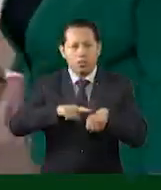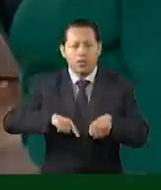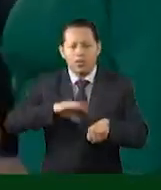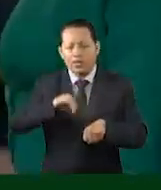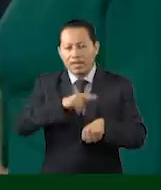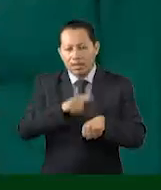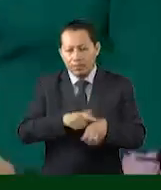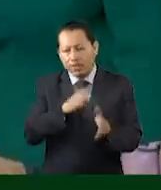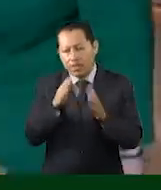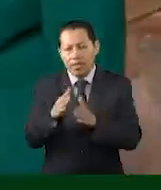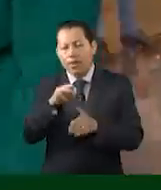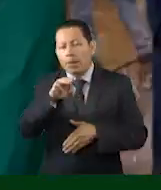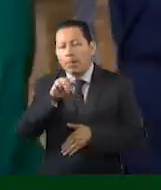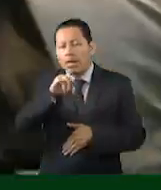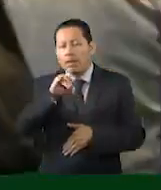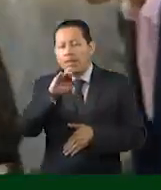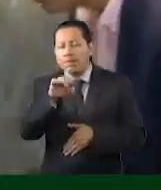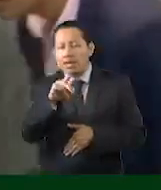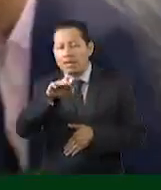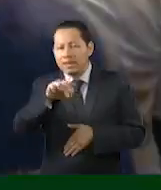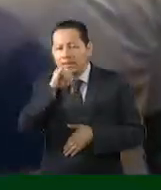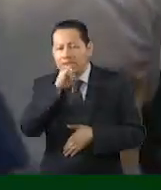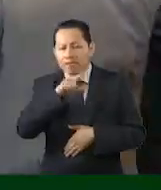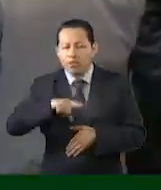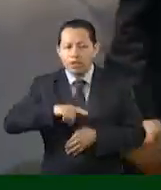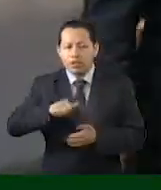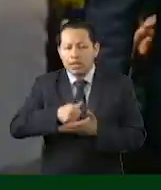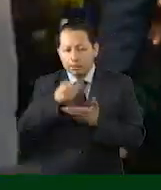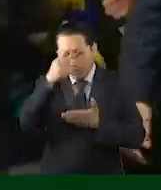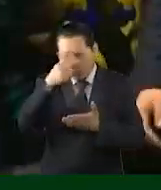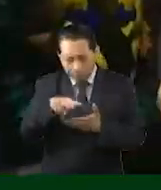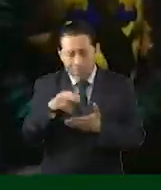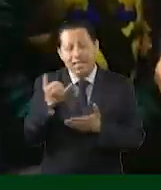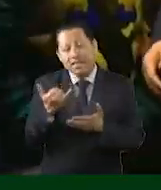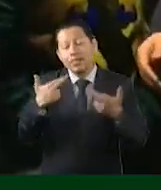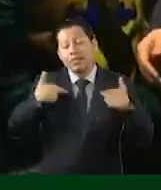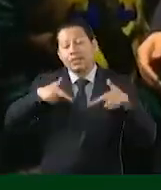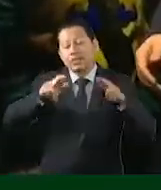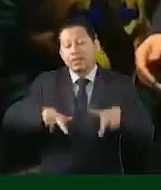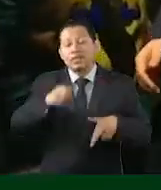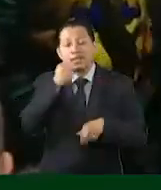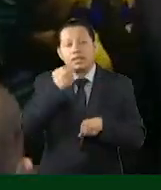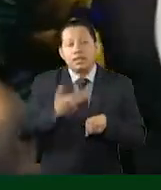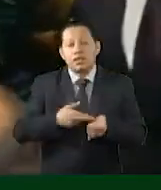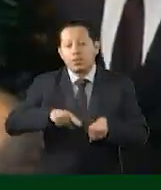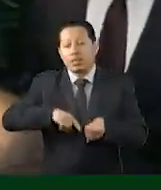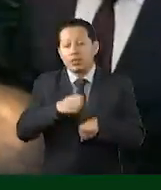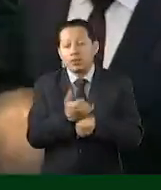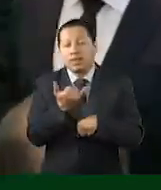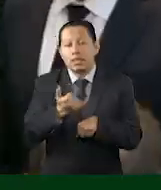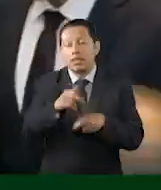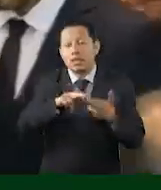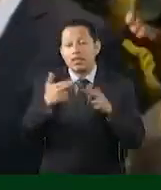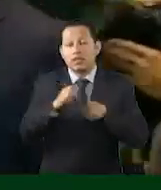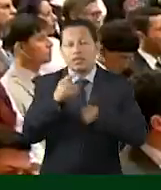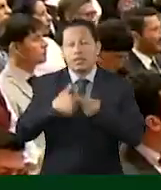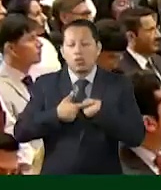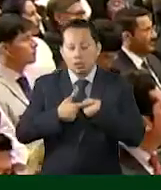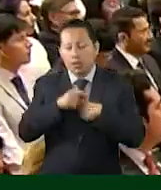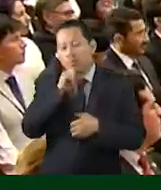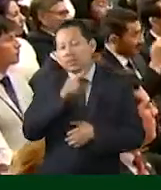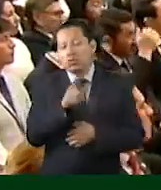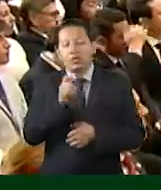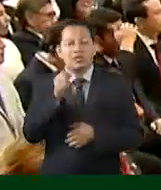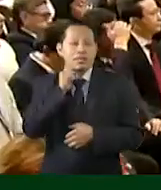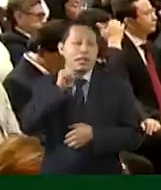federal, Martí Batres, jefe de gobierno de la Ciudad de México y representantes de las Secretarías de Gobernación y de Relaciones Exteriores,